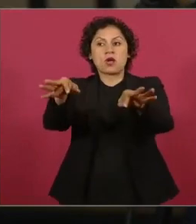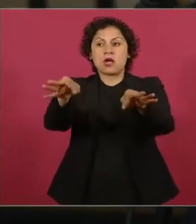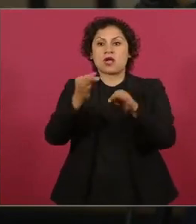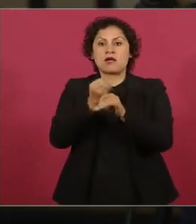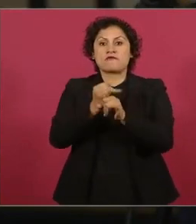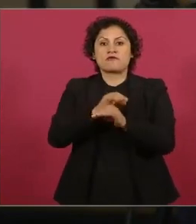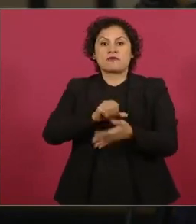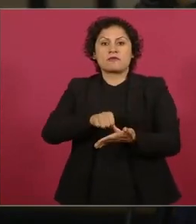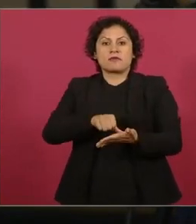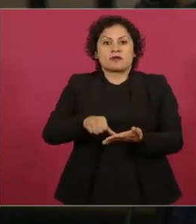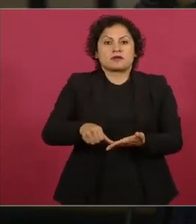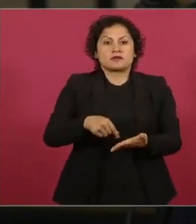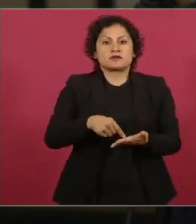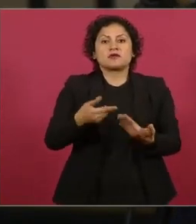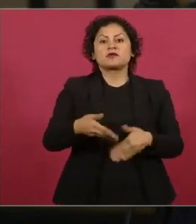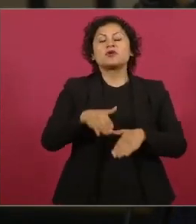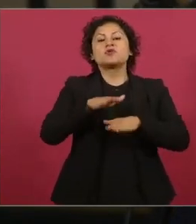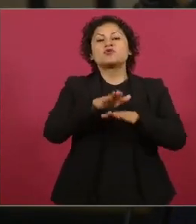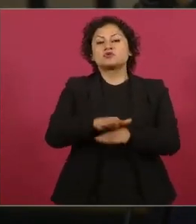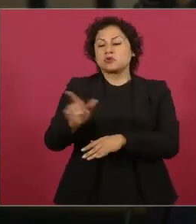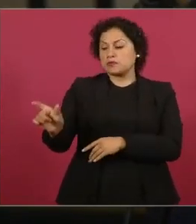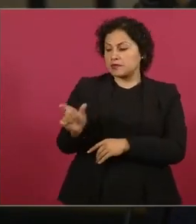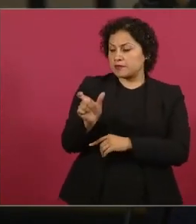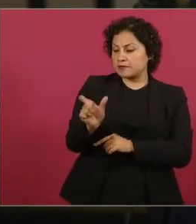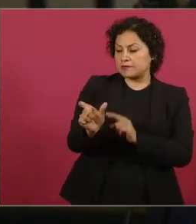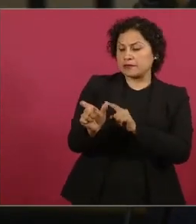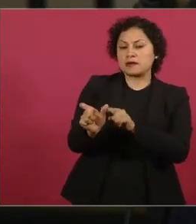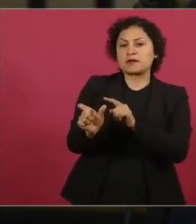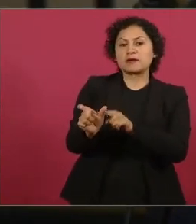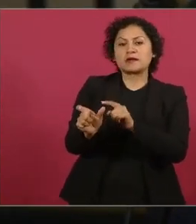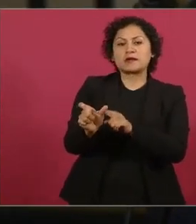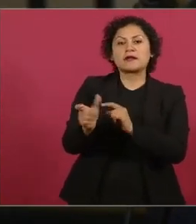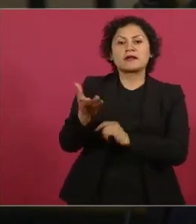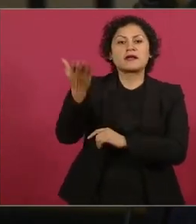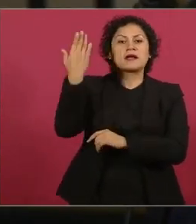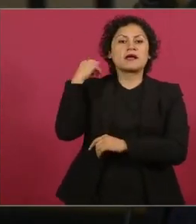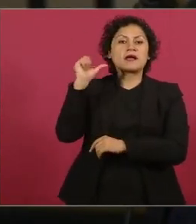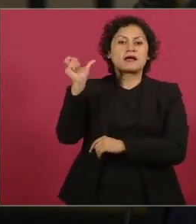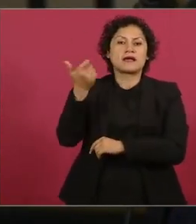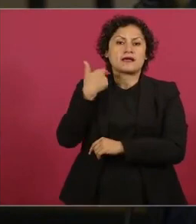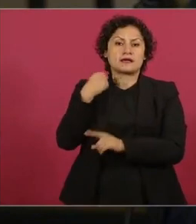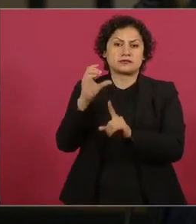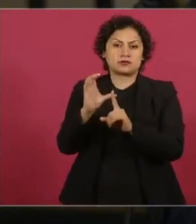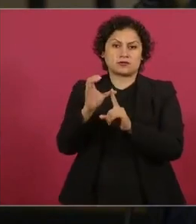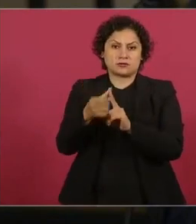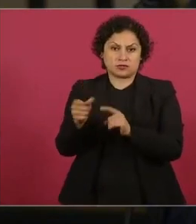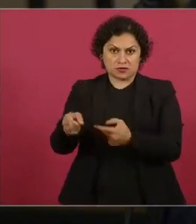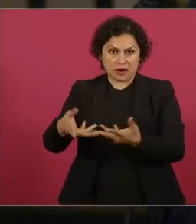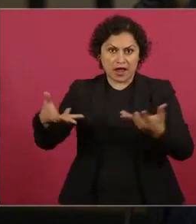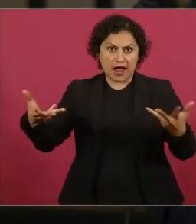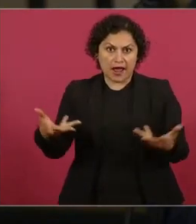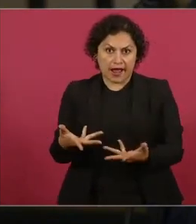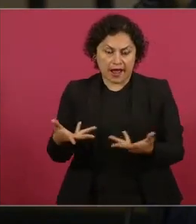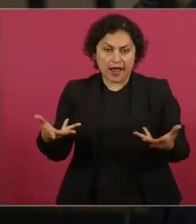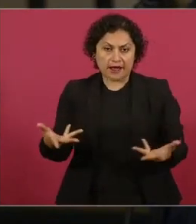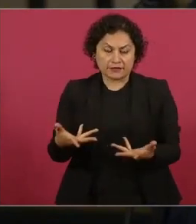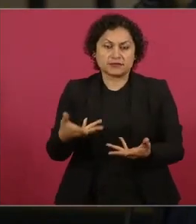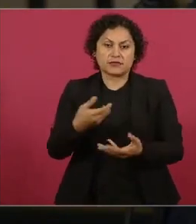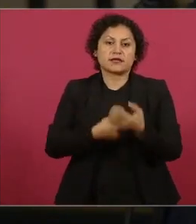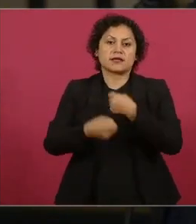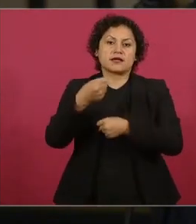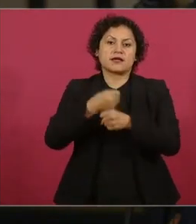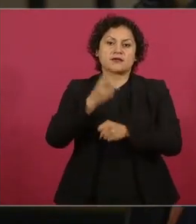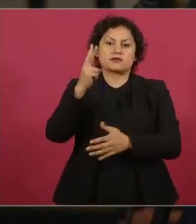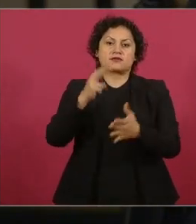de la tarjeta corporativa que hizo este excomisionado en 2014, donde se demuestra que